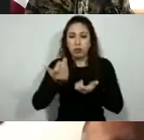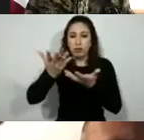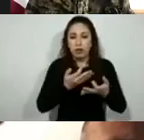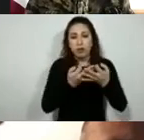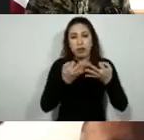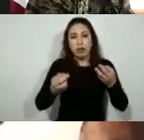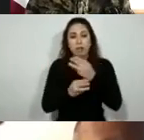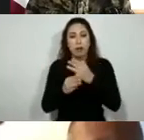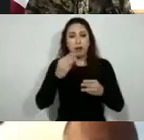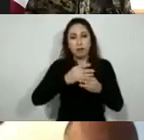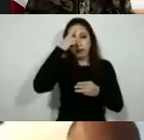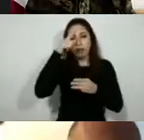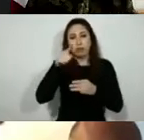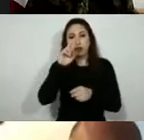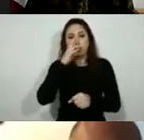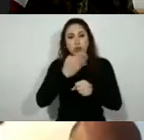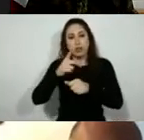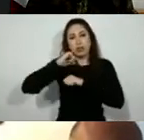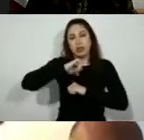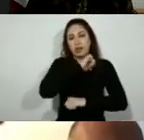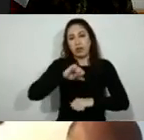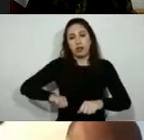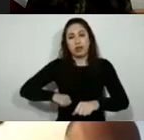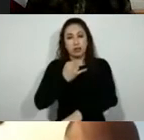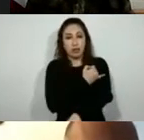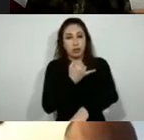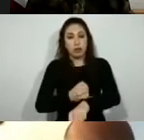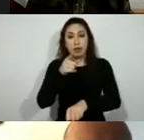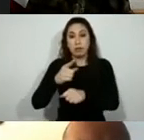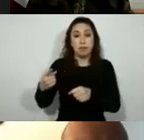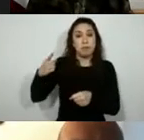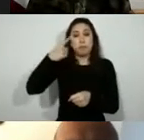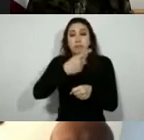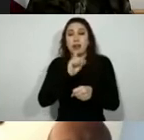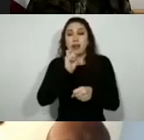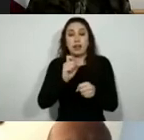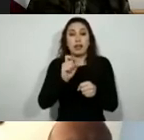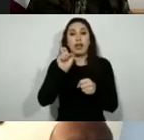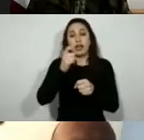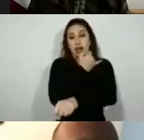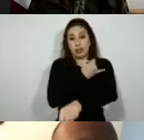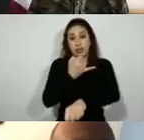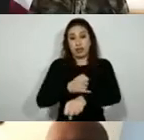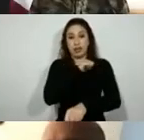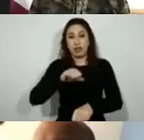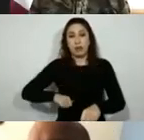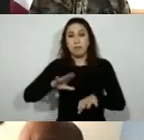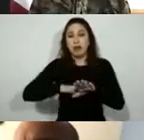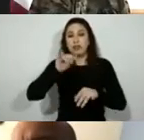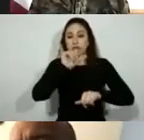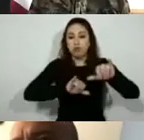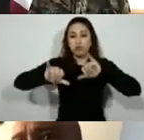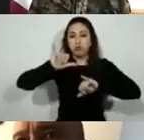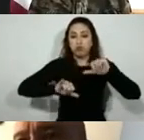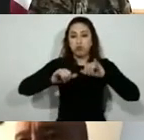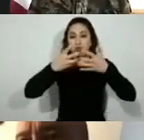por cuenta propia de la alcaldía. Somos la alcaldía que más mezcla asfáltica adquiere a la planta de asfalto